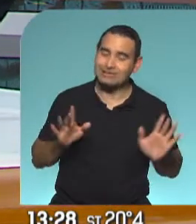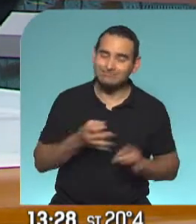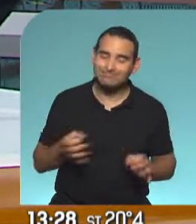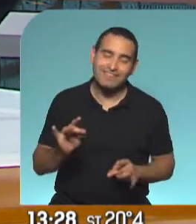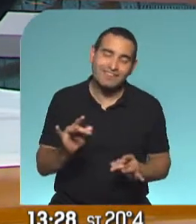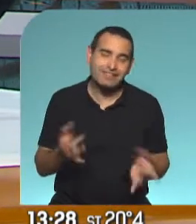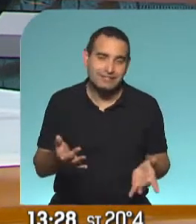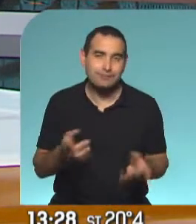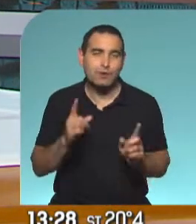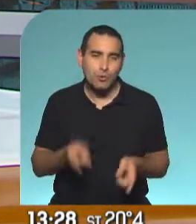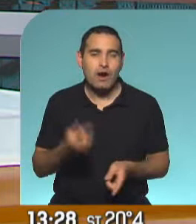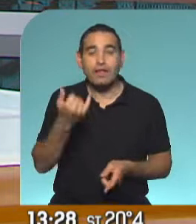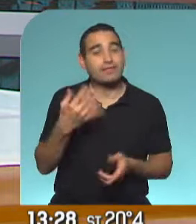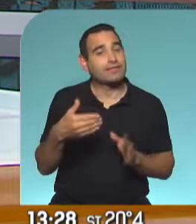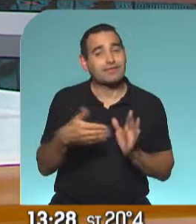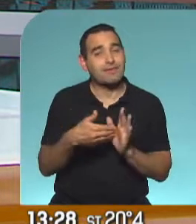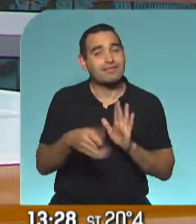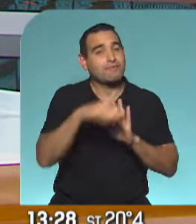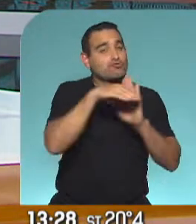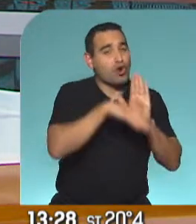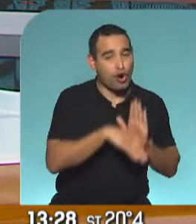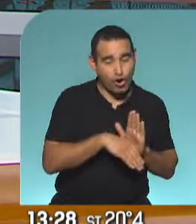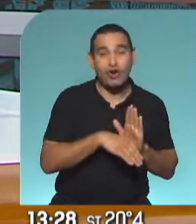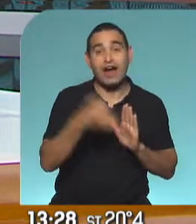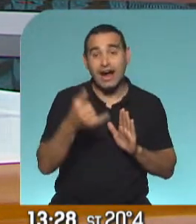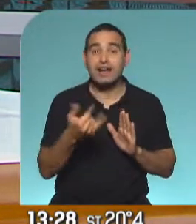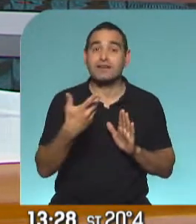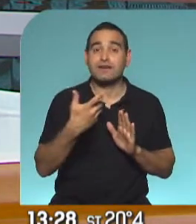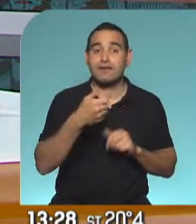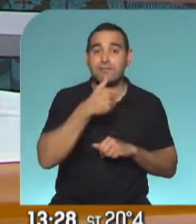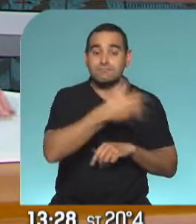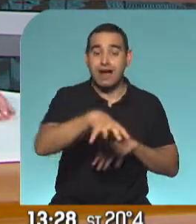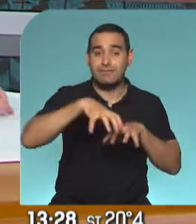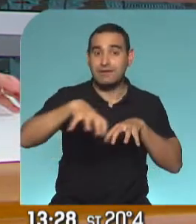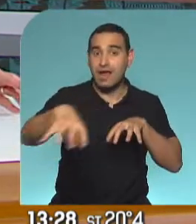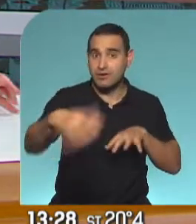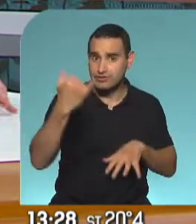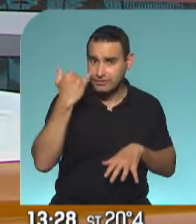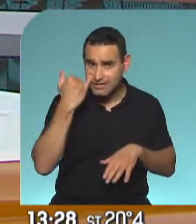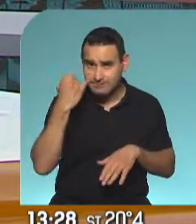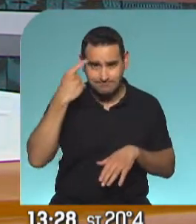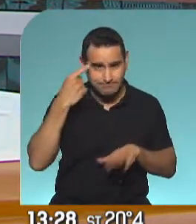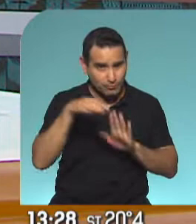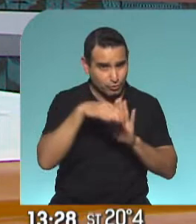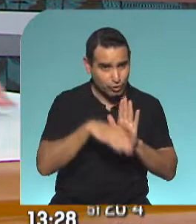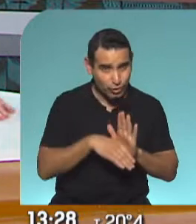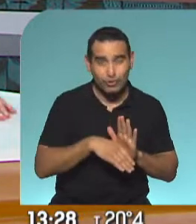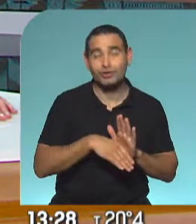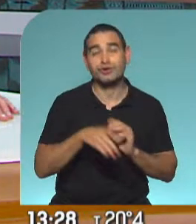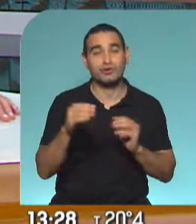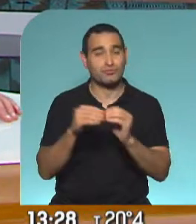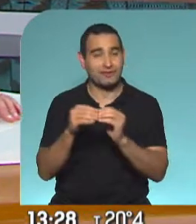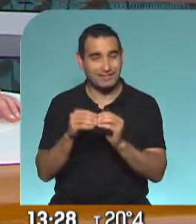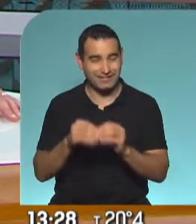¿eh? Tiene que ver los protocolos también sanitarios, algunas ciudades balnearias que ya los están anticipando y la información con Fabiana Farrucci.